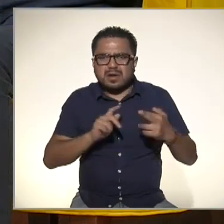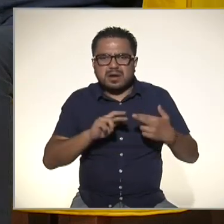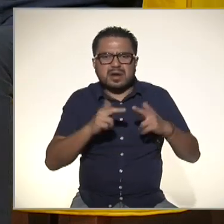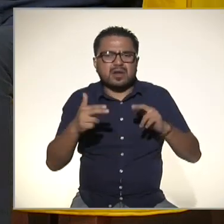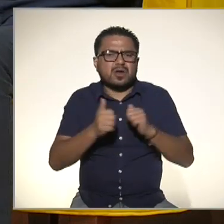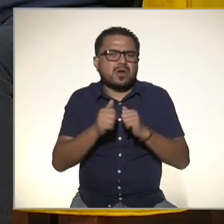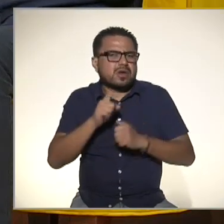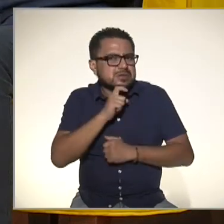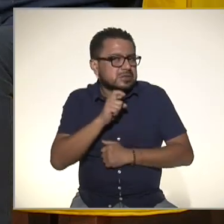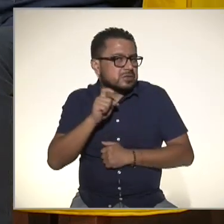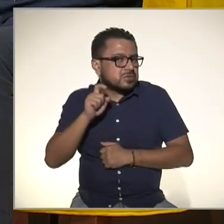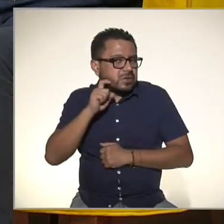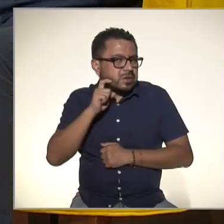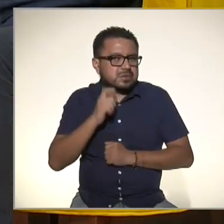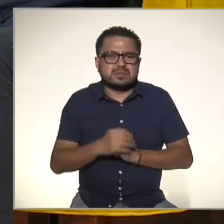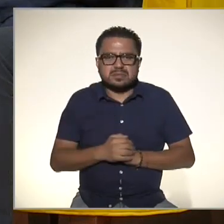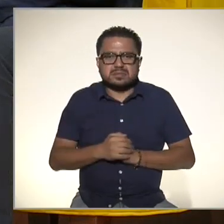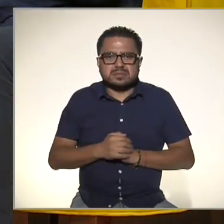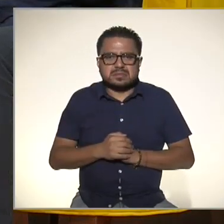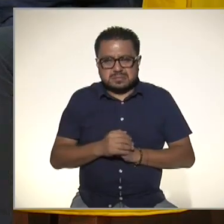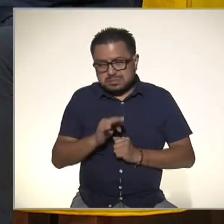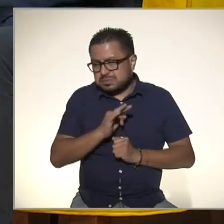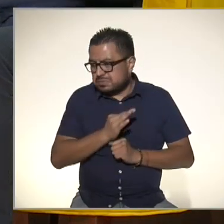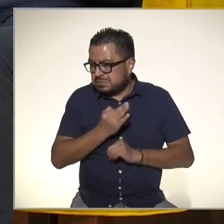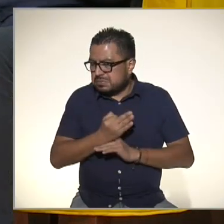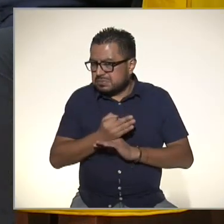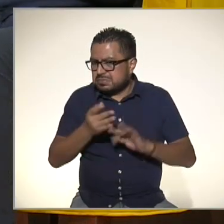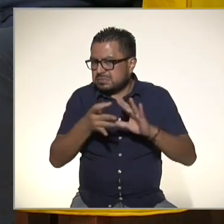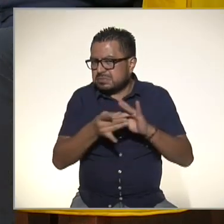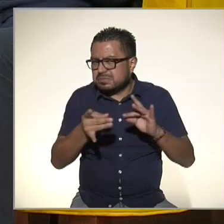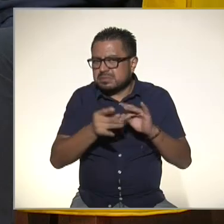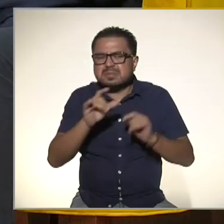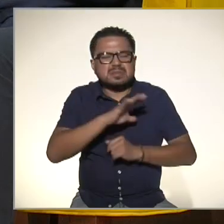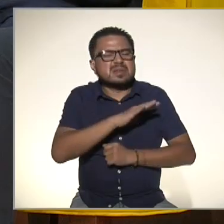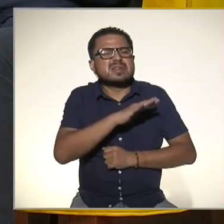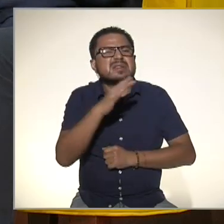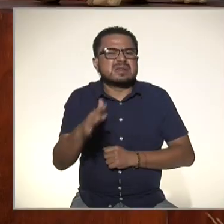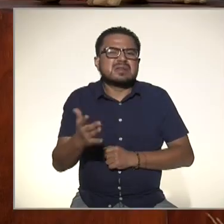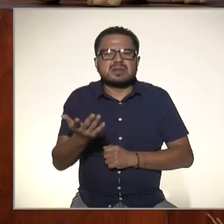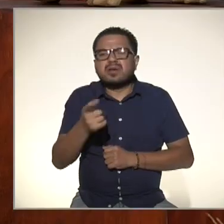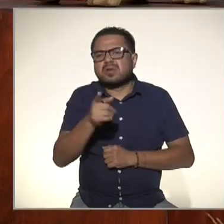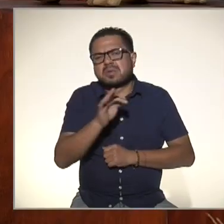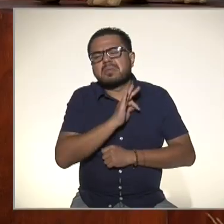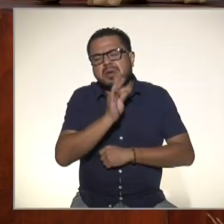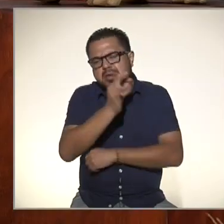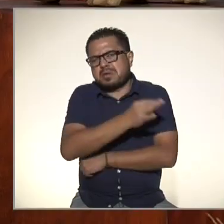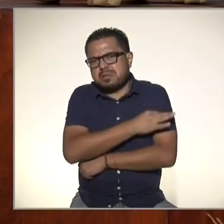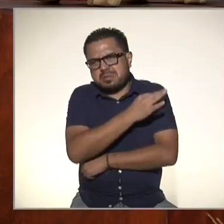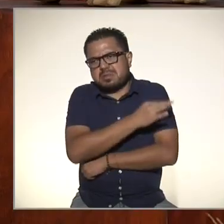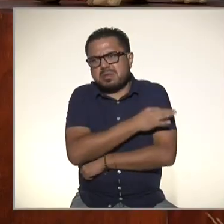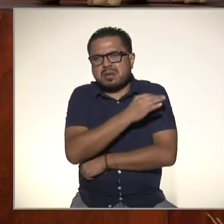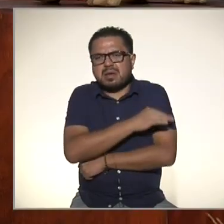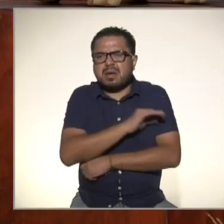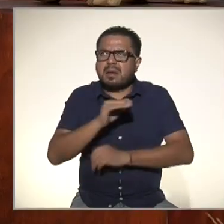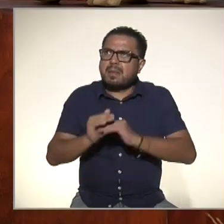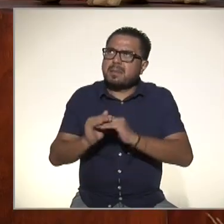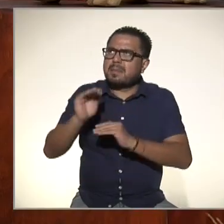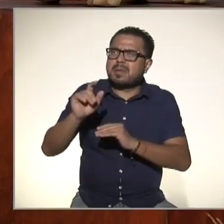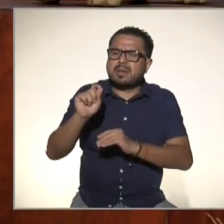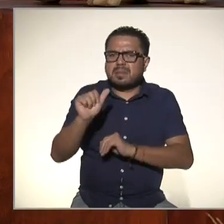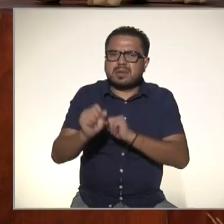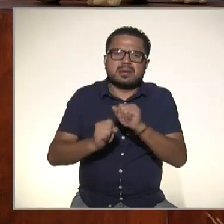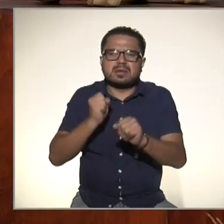la sexualidad. Entonces, lo que se comenta así en generalidad es, bueno, póntela aunque seas mayor de 26